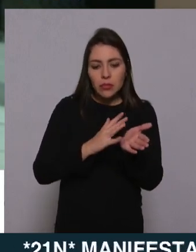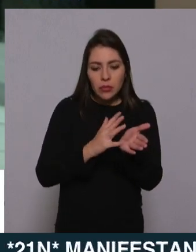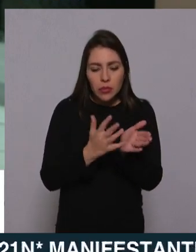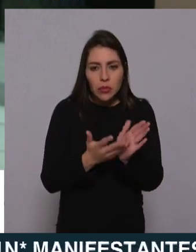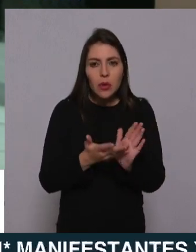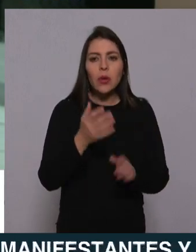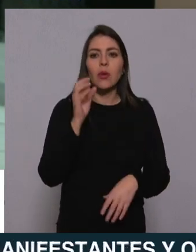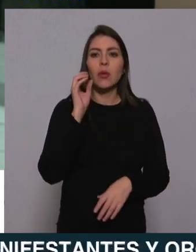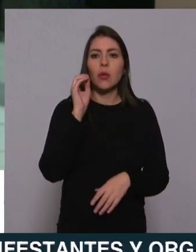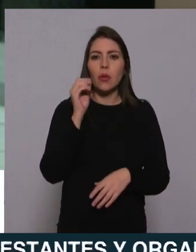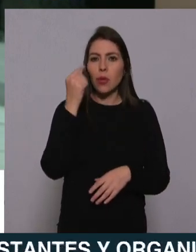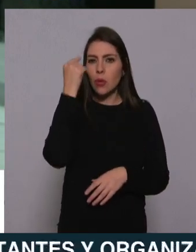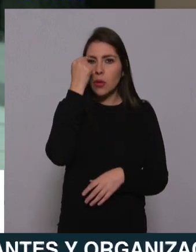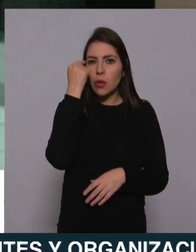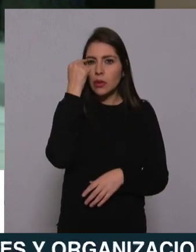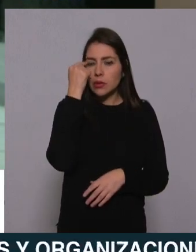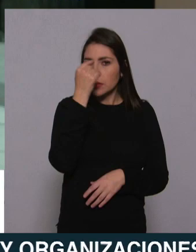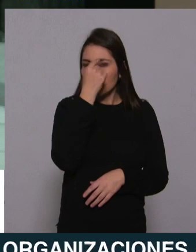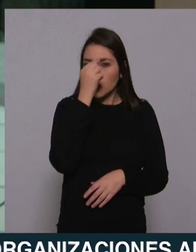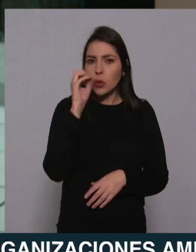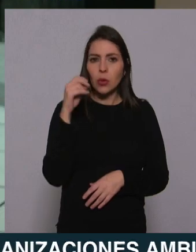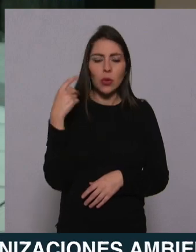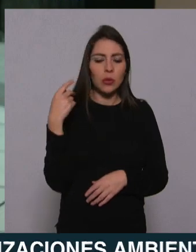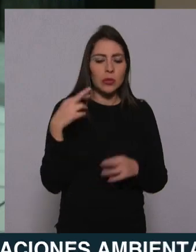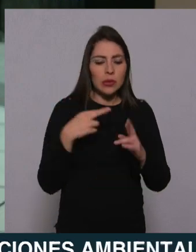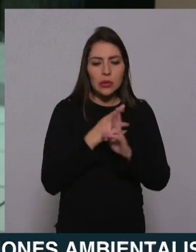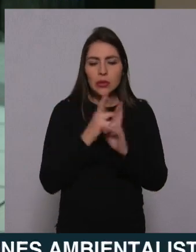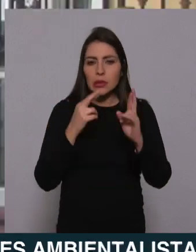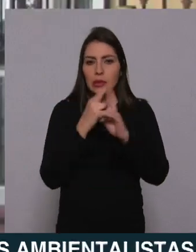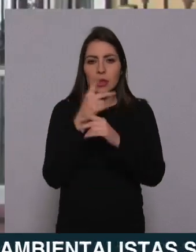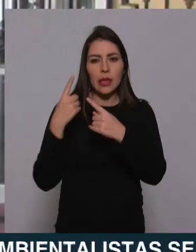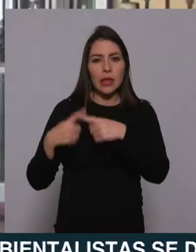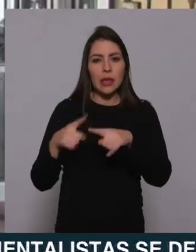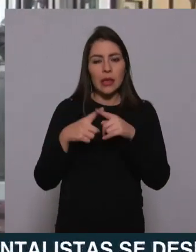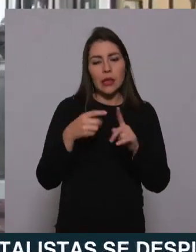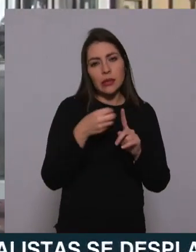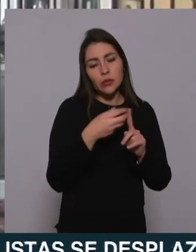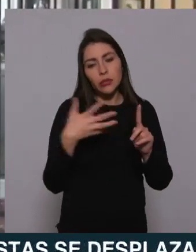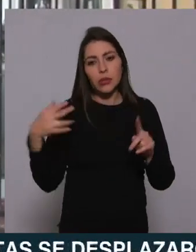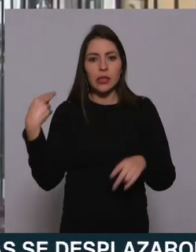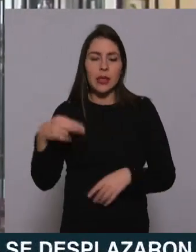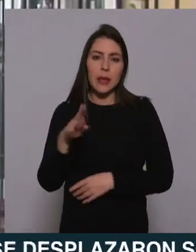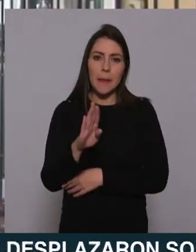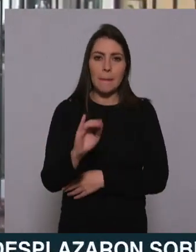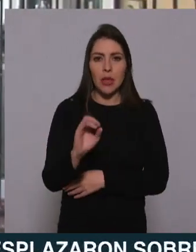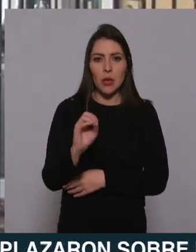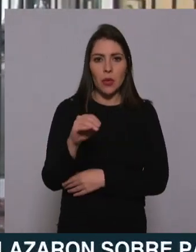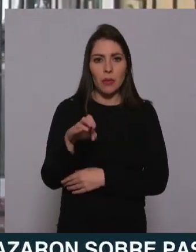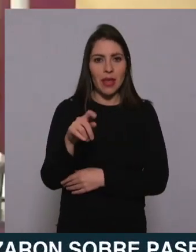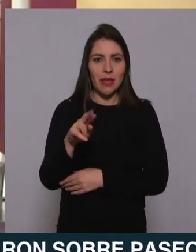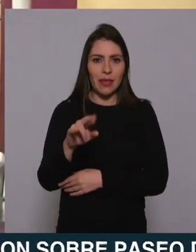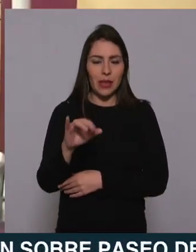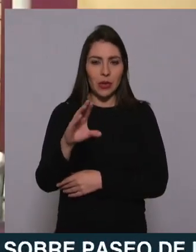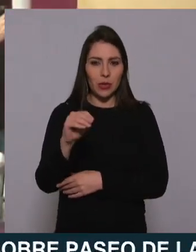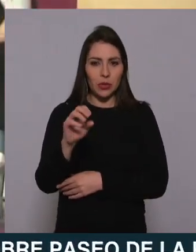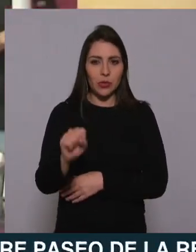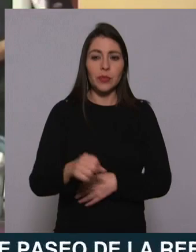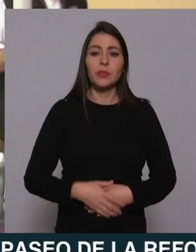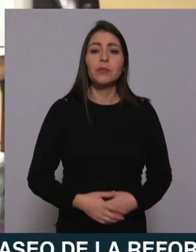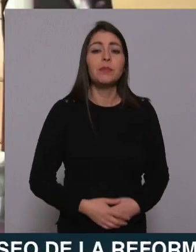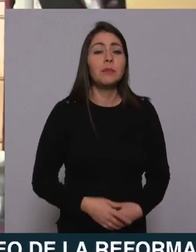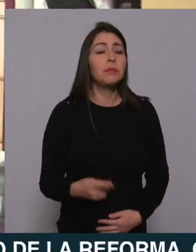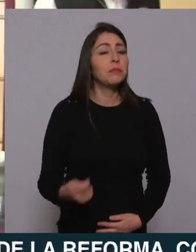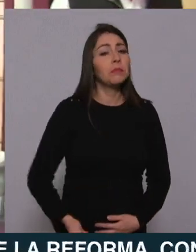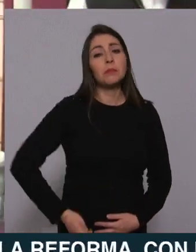ADN, y hay muchos datos que pueden entenderse como biométricos. La institución pionera en la recaudación de estos datos fue el Instituto